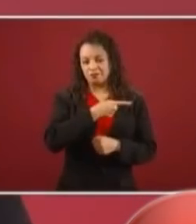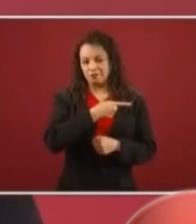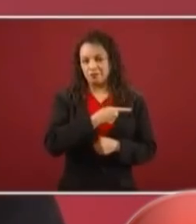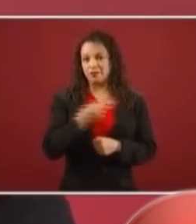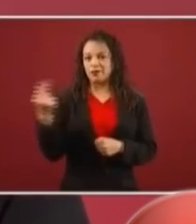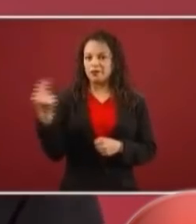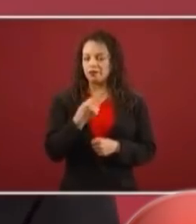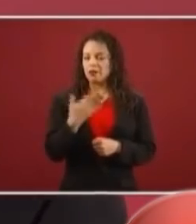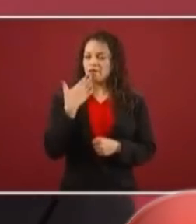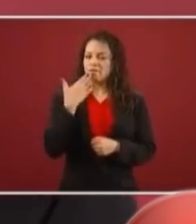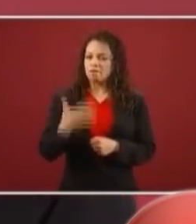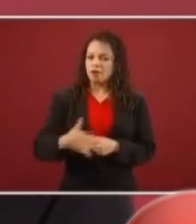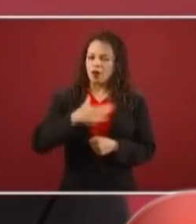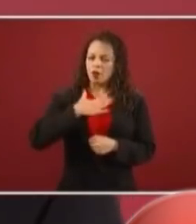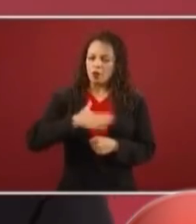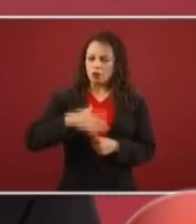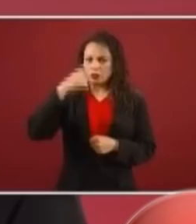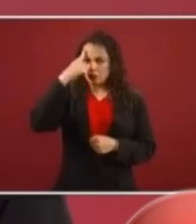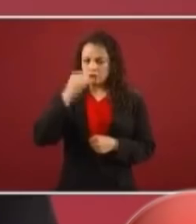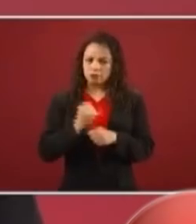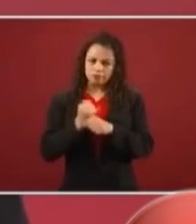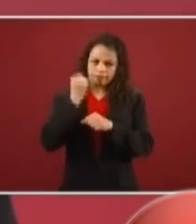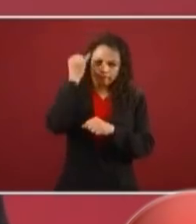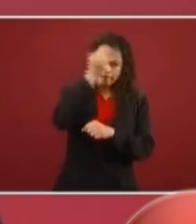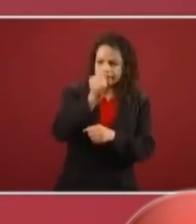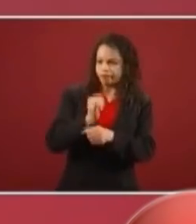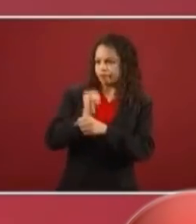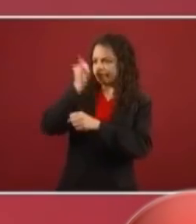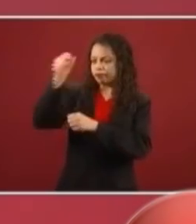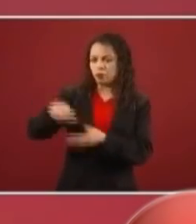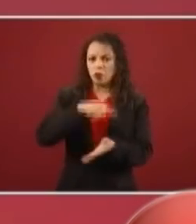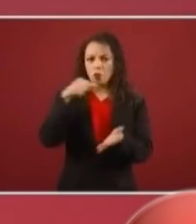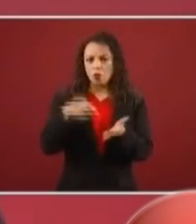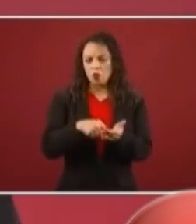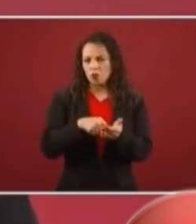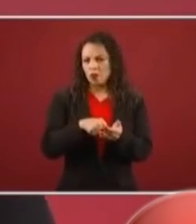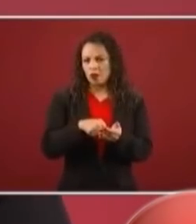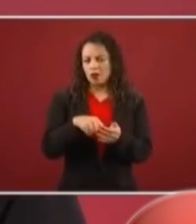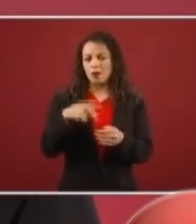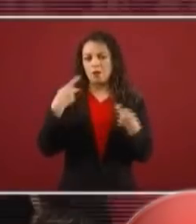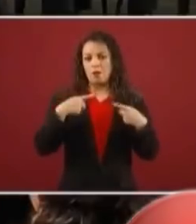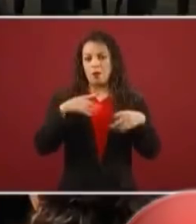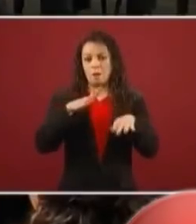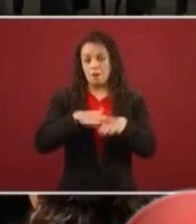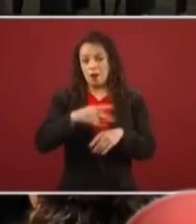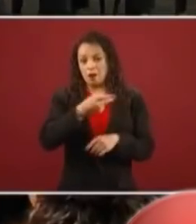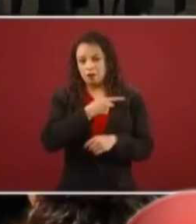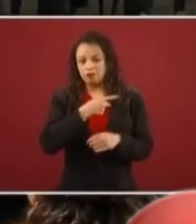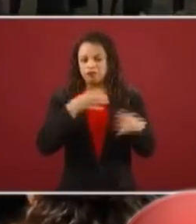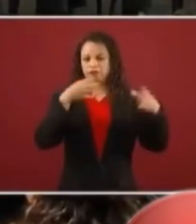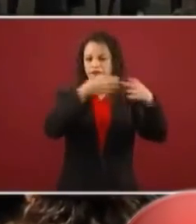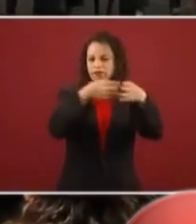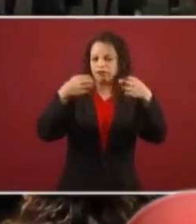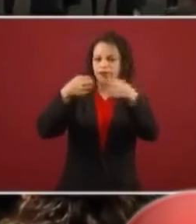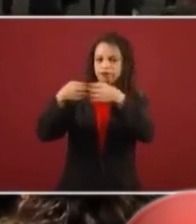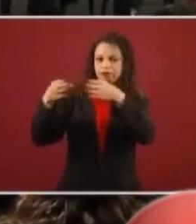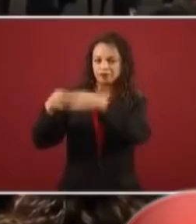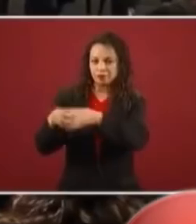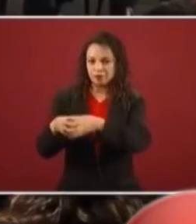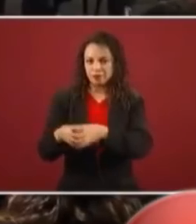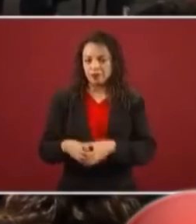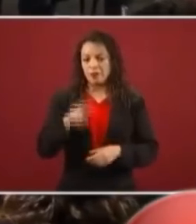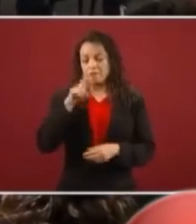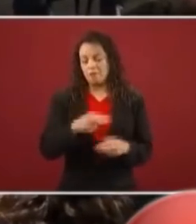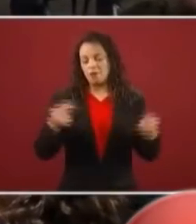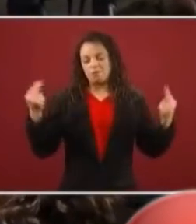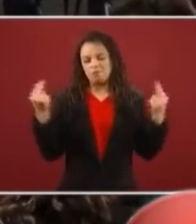justicia a los rincones más alejados del país, a la gente más pobre, más necesitada, más